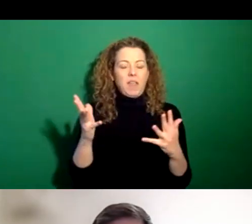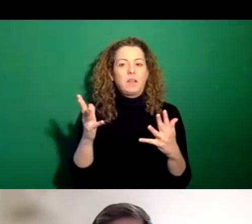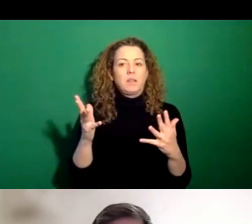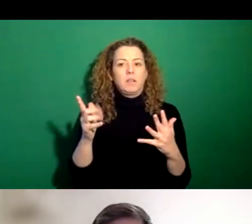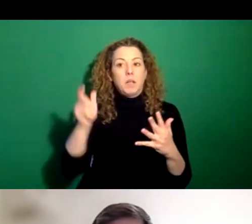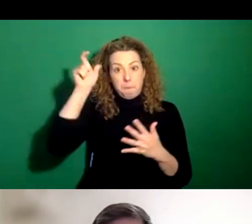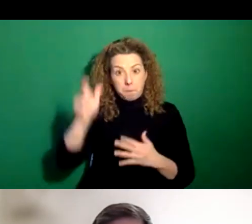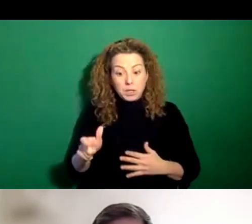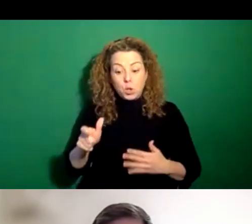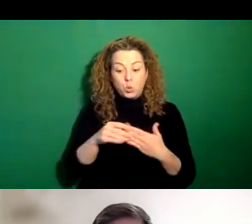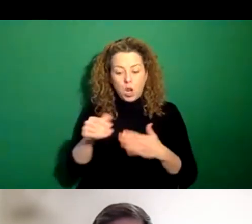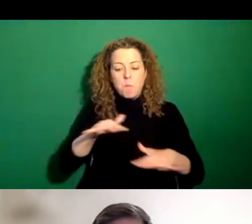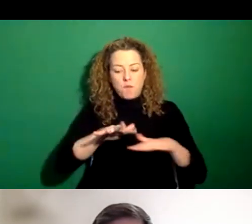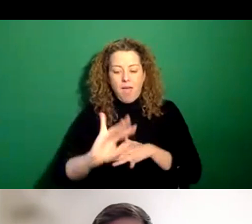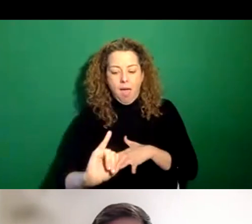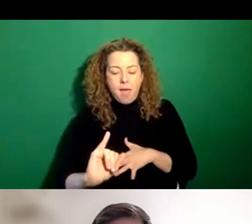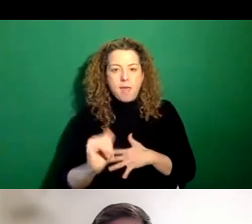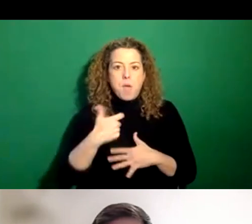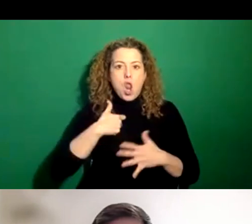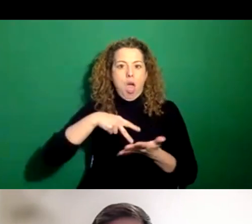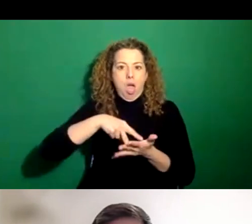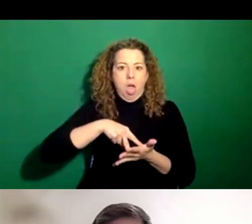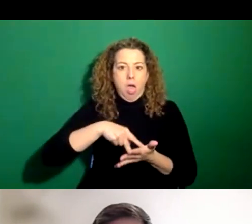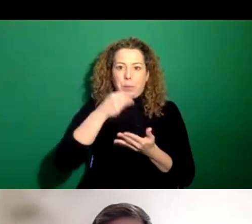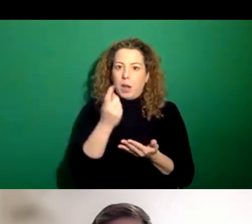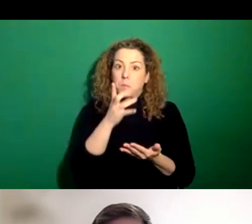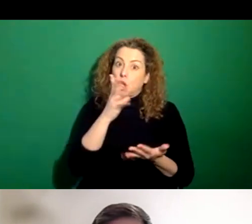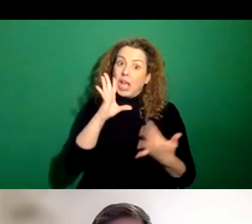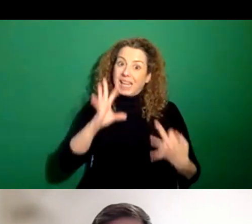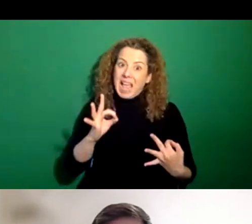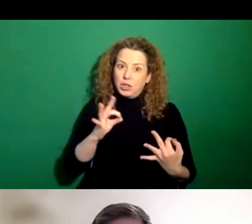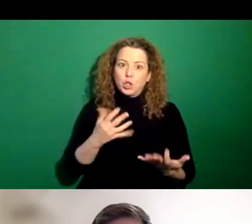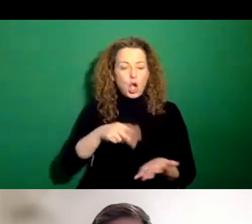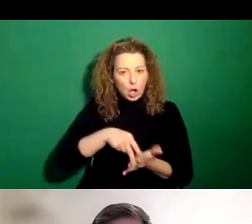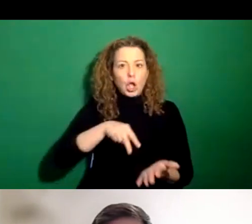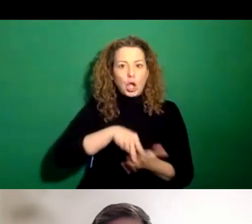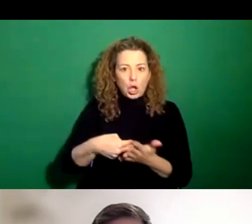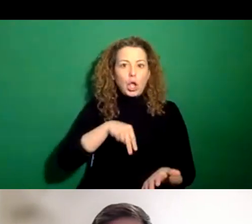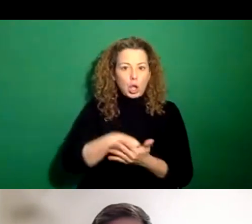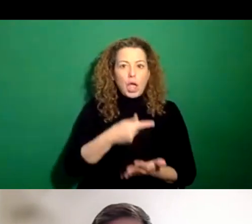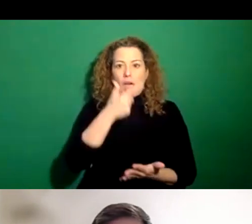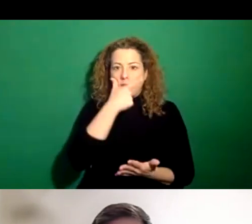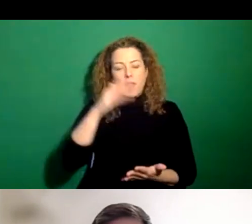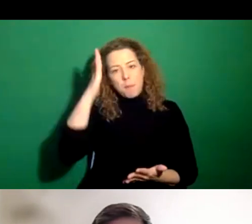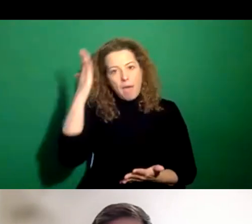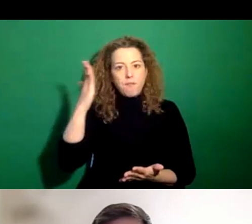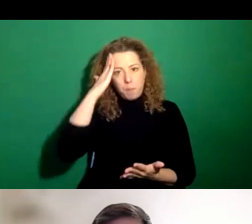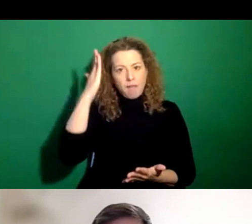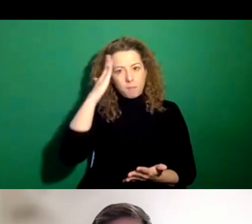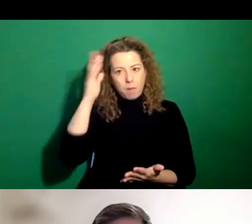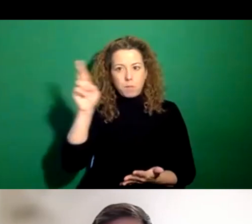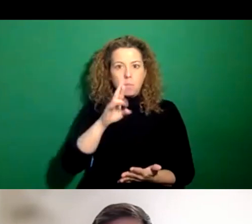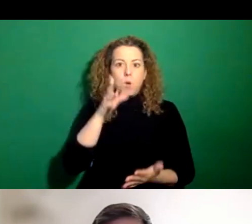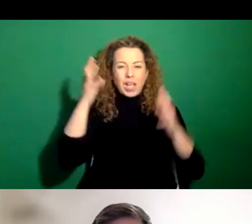tiene movilidad, pero muy inestable, por lo que existe un alto riesgo de caídas y consecuentes golpes en la cabeza, porque le ponemos